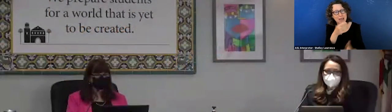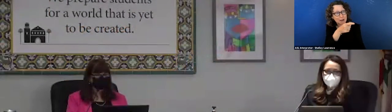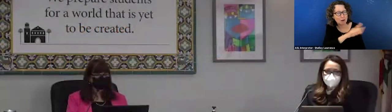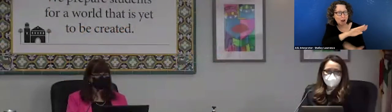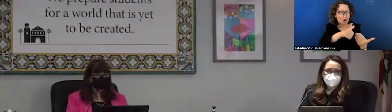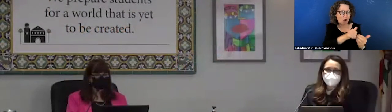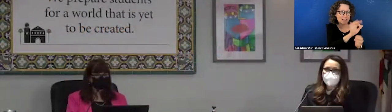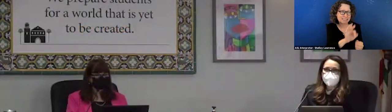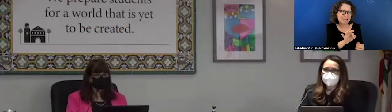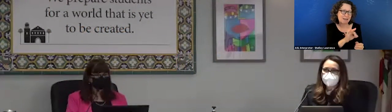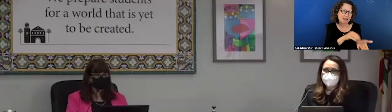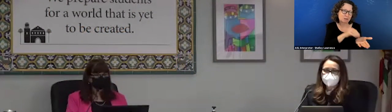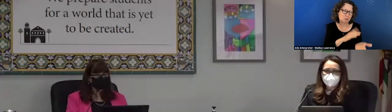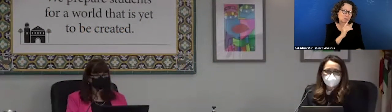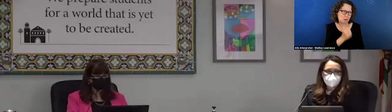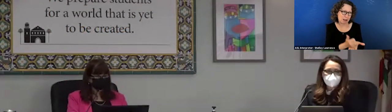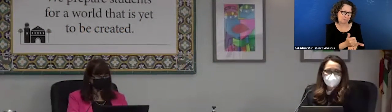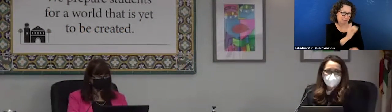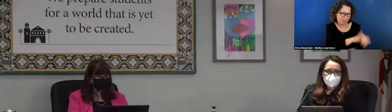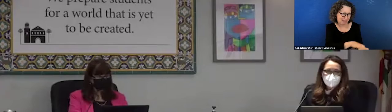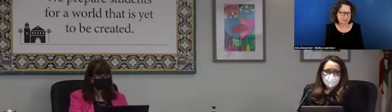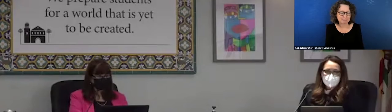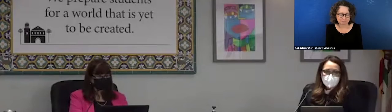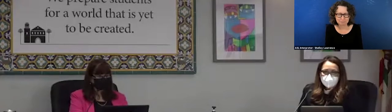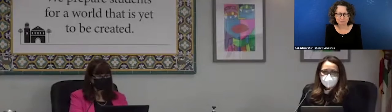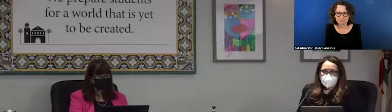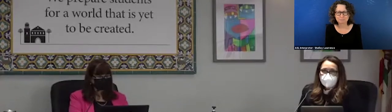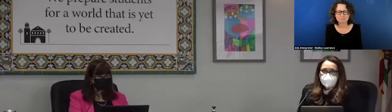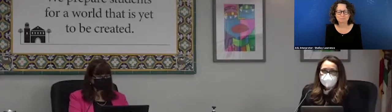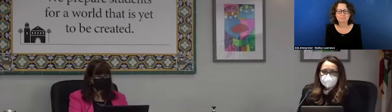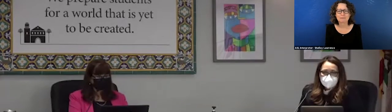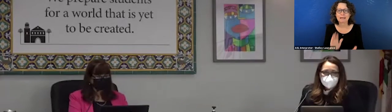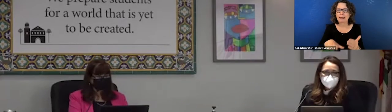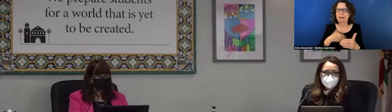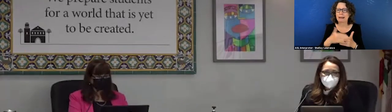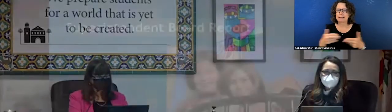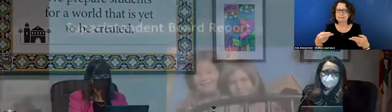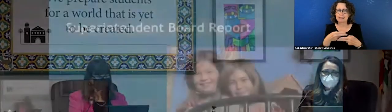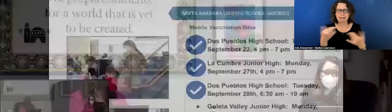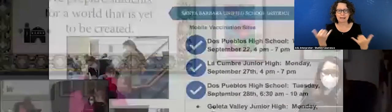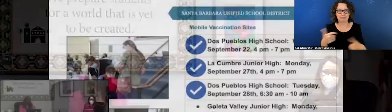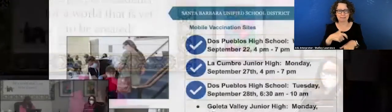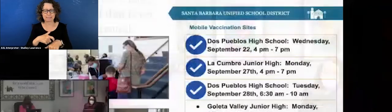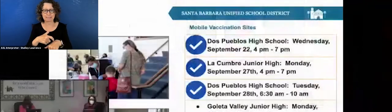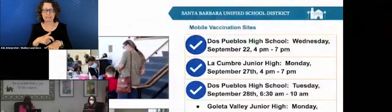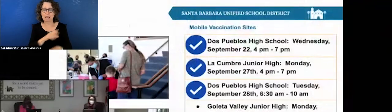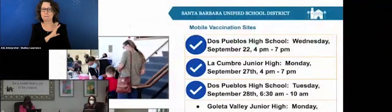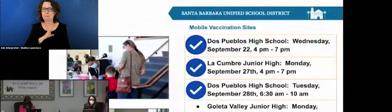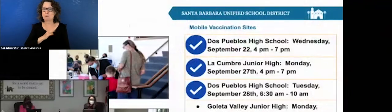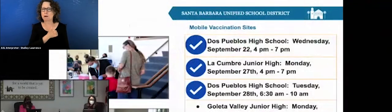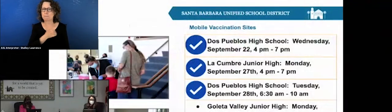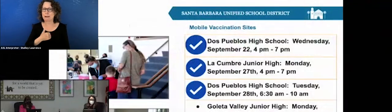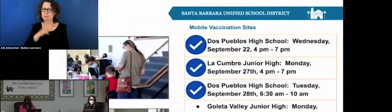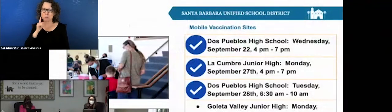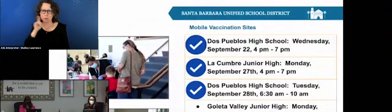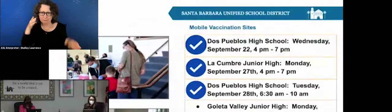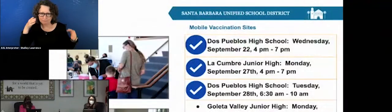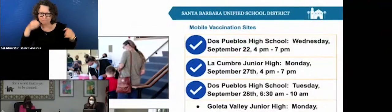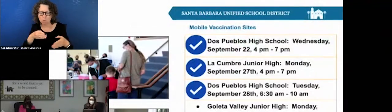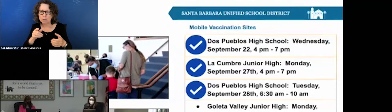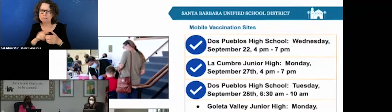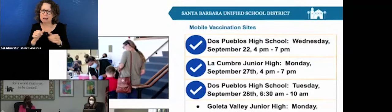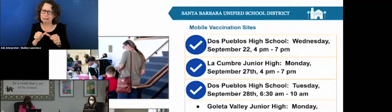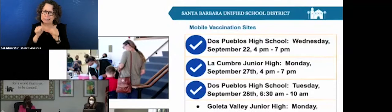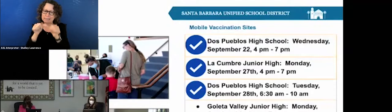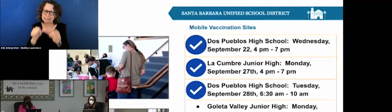del consejo y quiero agradecer a todas las personas que hicieron esto posible. Siguiente diapositiva. En ese momento, miembros del consejo, nos